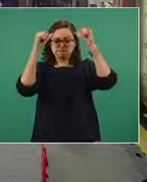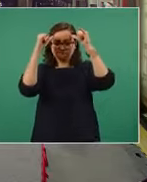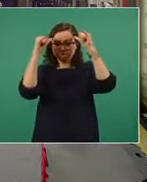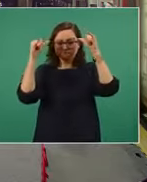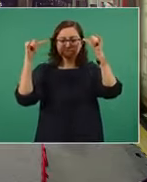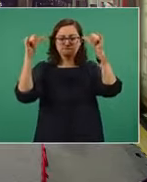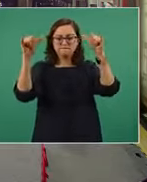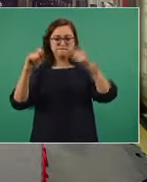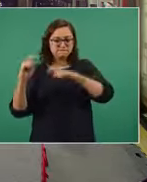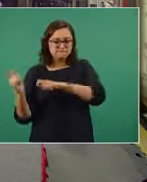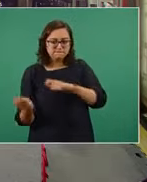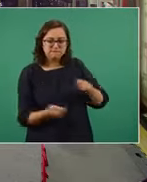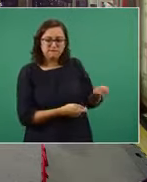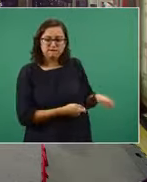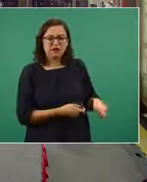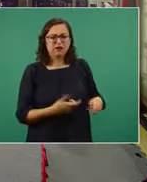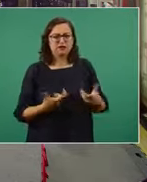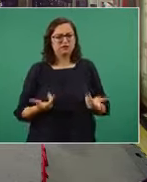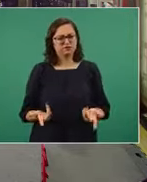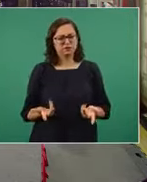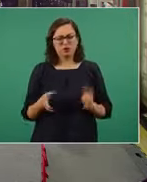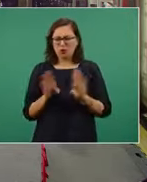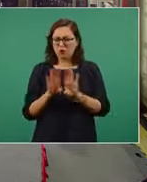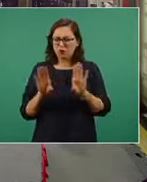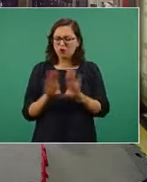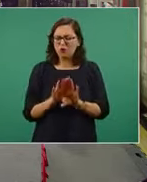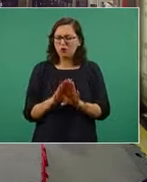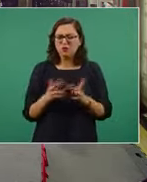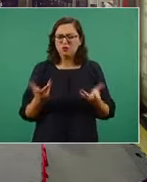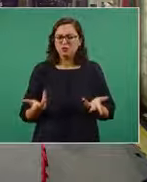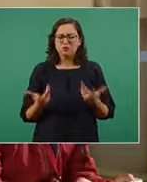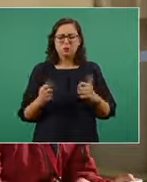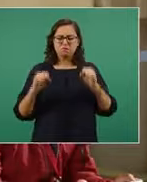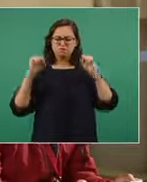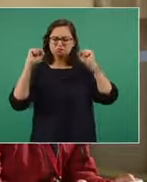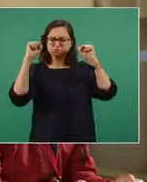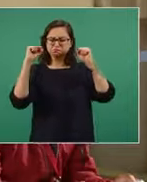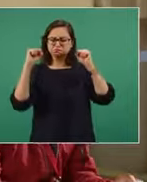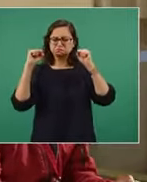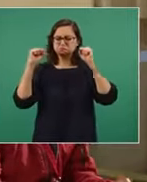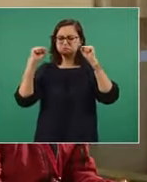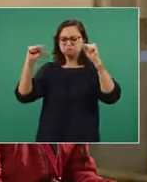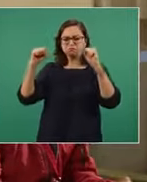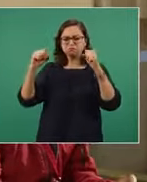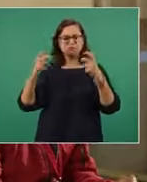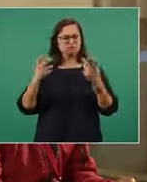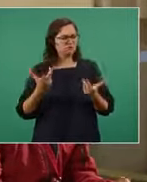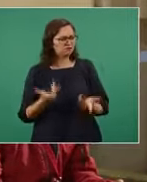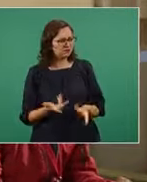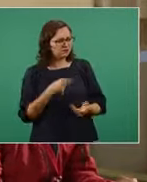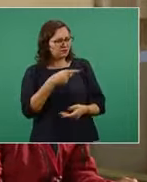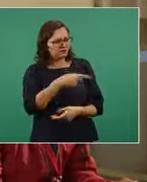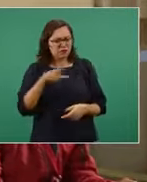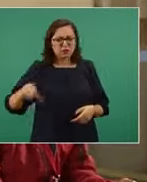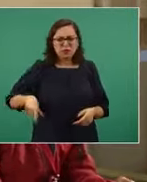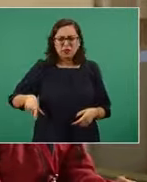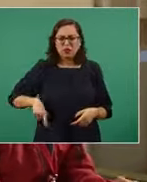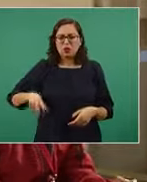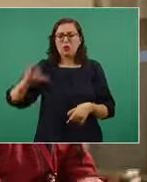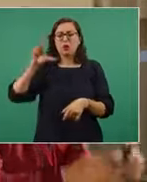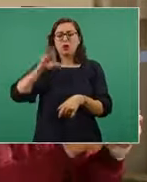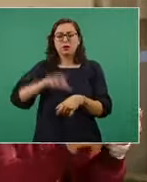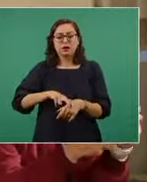al propio gobernador. El motivo del vitoreo se explicó dos meses después. El gobernador de Sinaloa